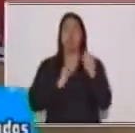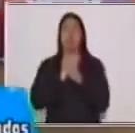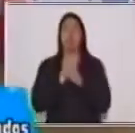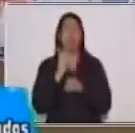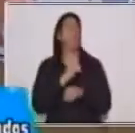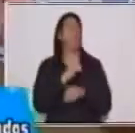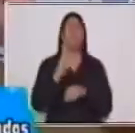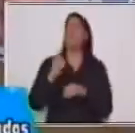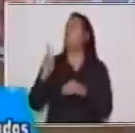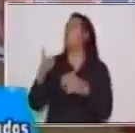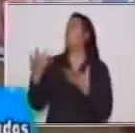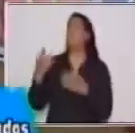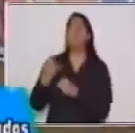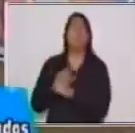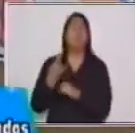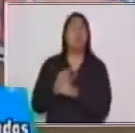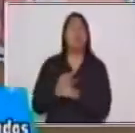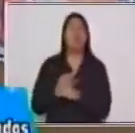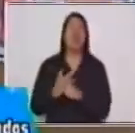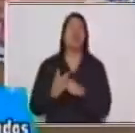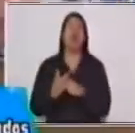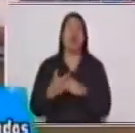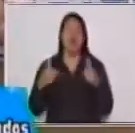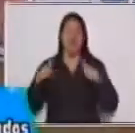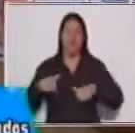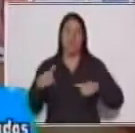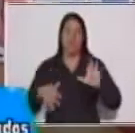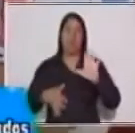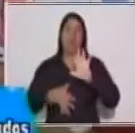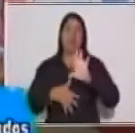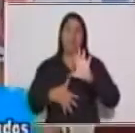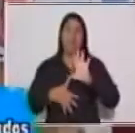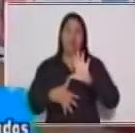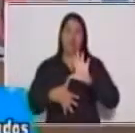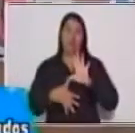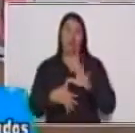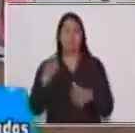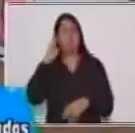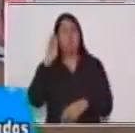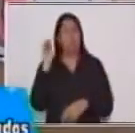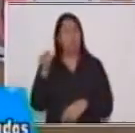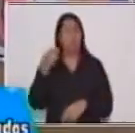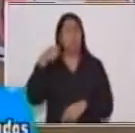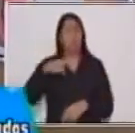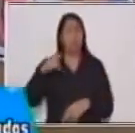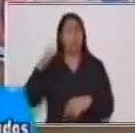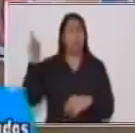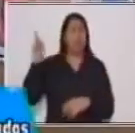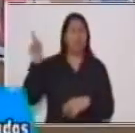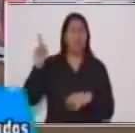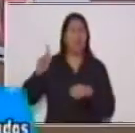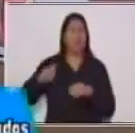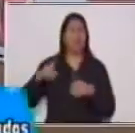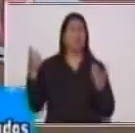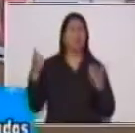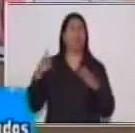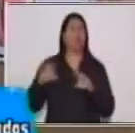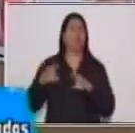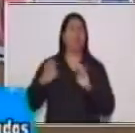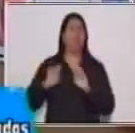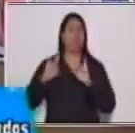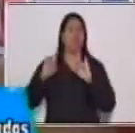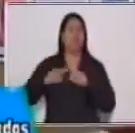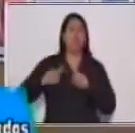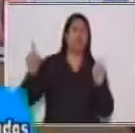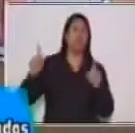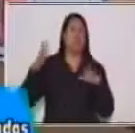Estados Unidos está en América también no se usa el sistema internacional? Porque Europa y Estados Unidos usan el sistema